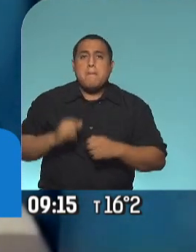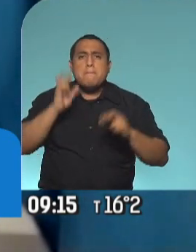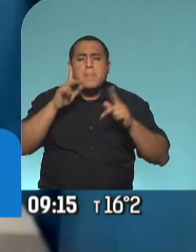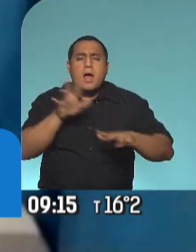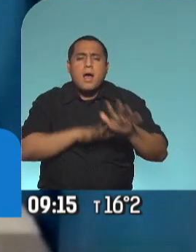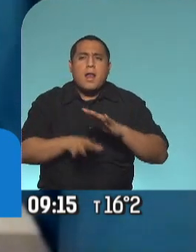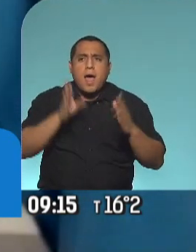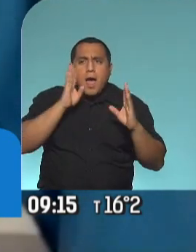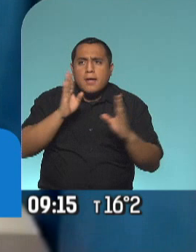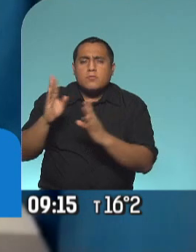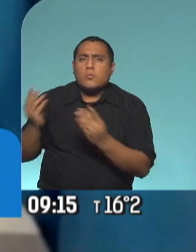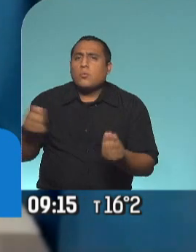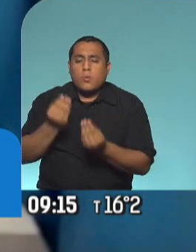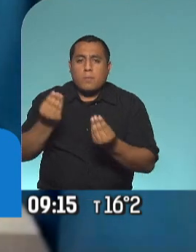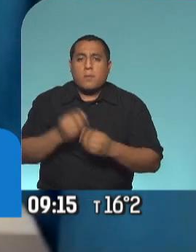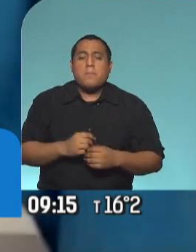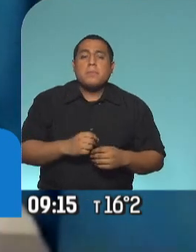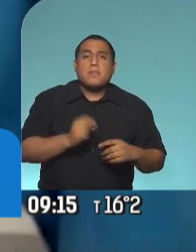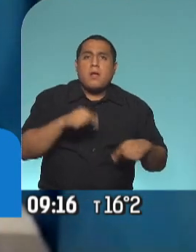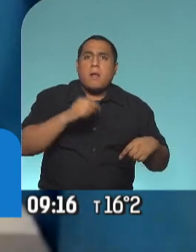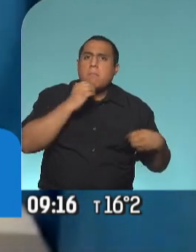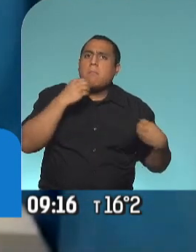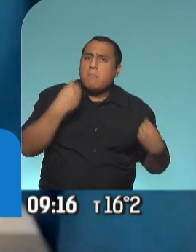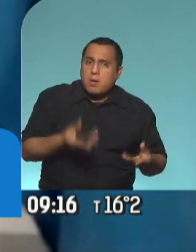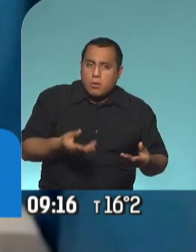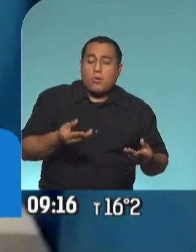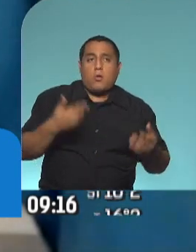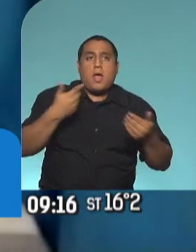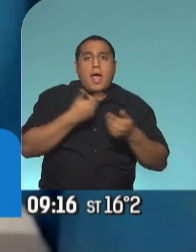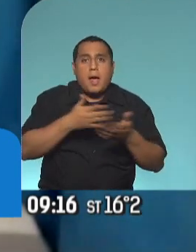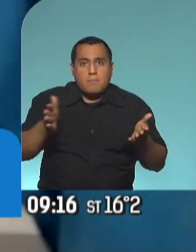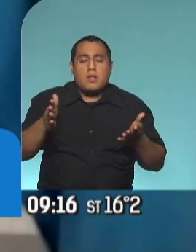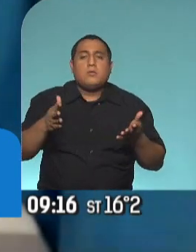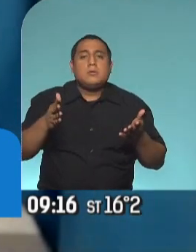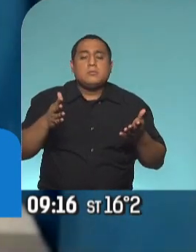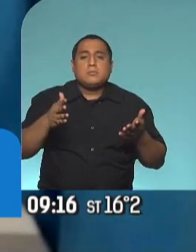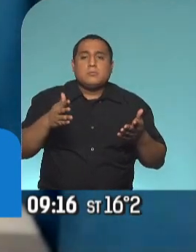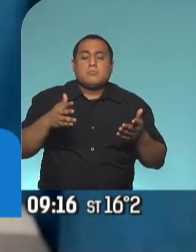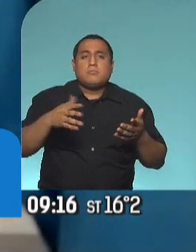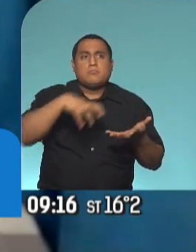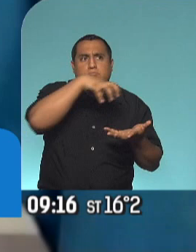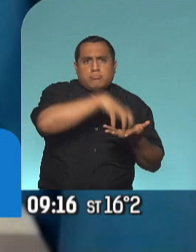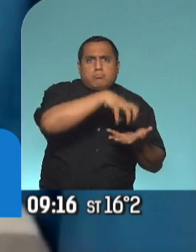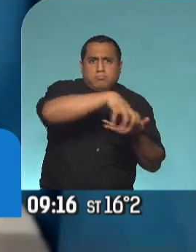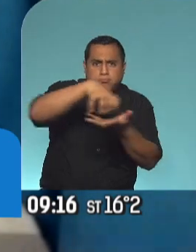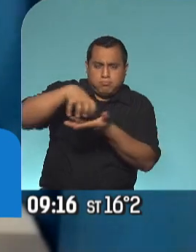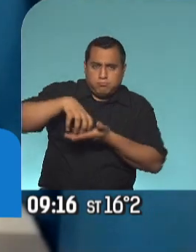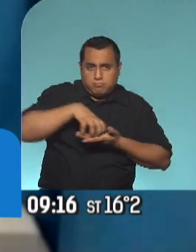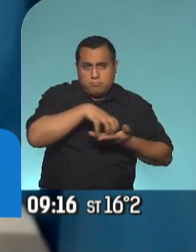en el primer nivel, mejoramos la atención, ampliamos, refuncionalizamos los centros primarios de